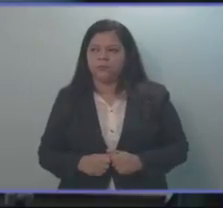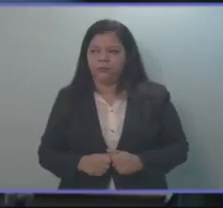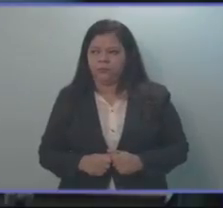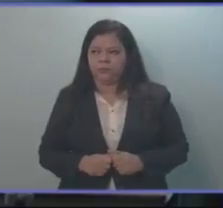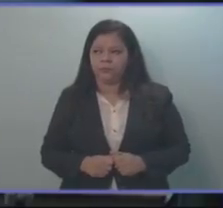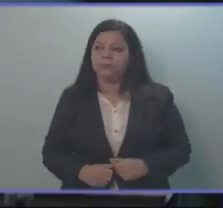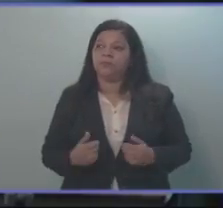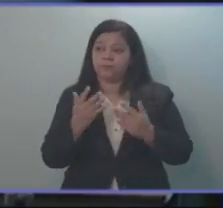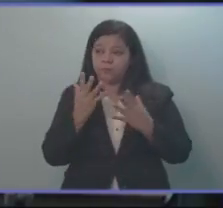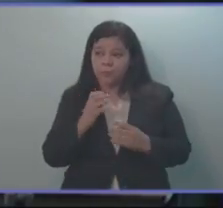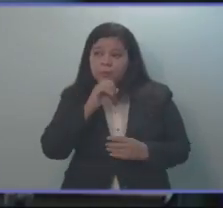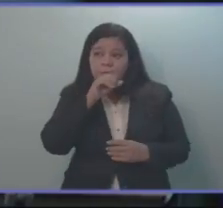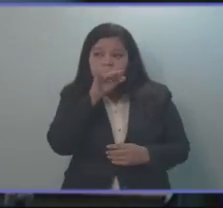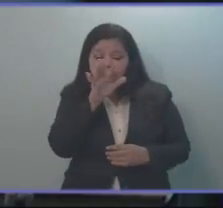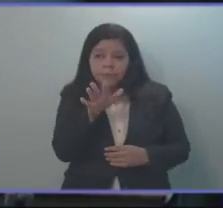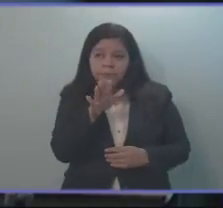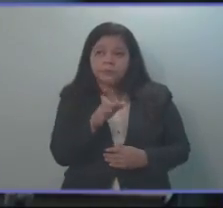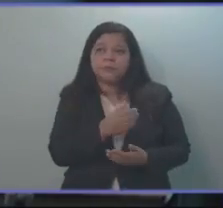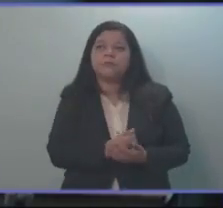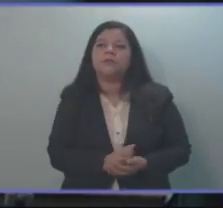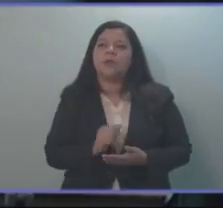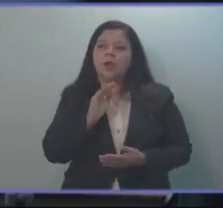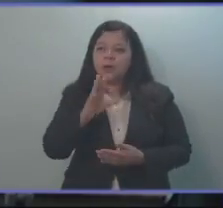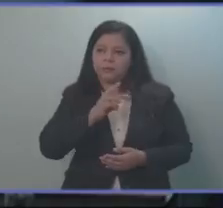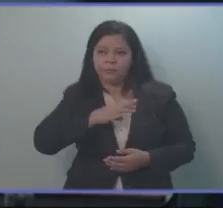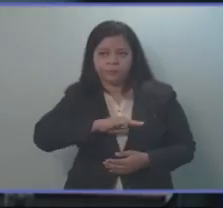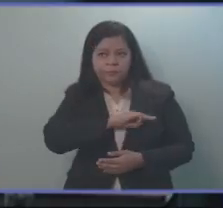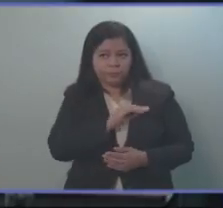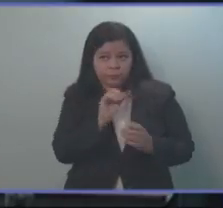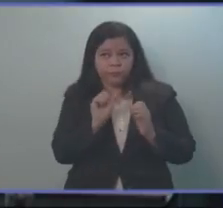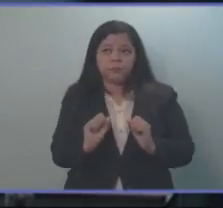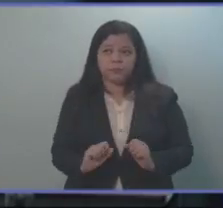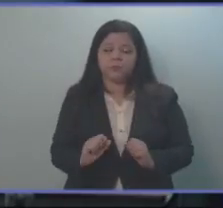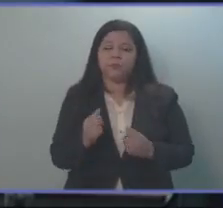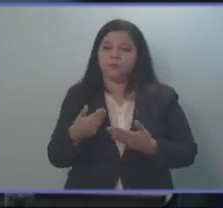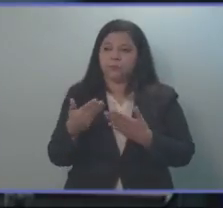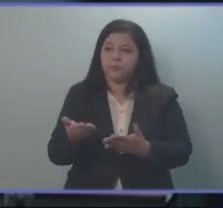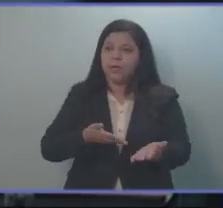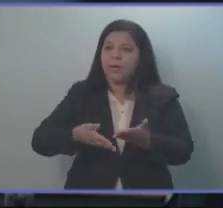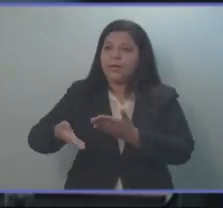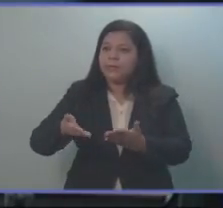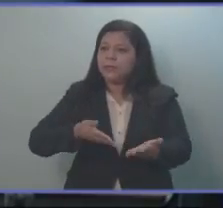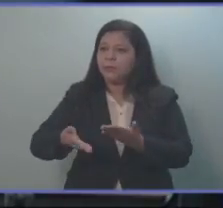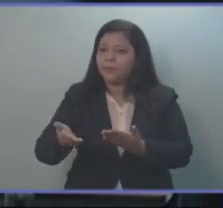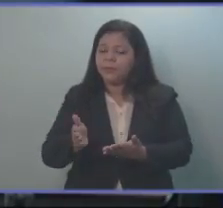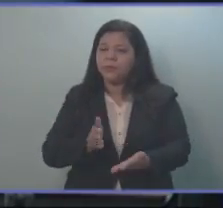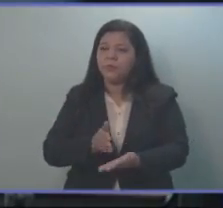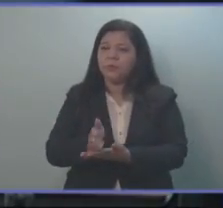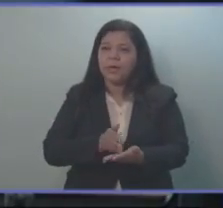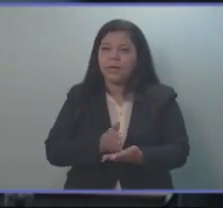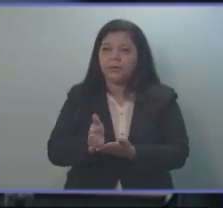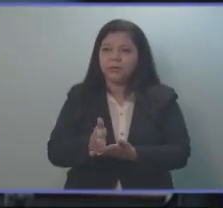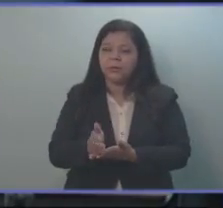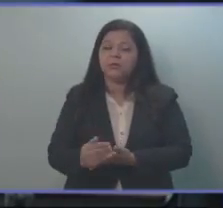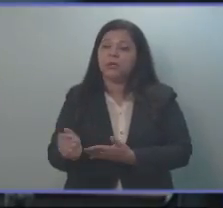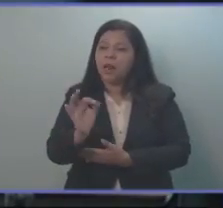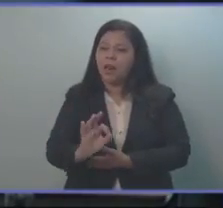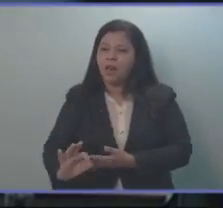Es de mencionar que su misión es proporcionar servicios accesibles de calidad